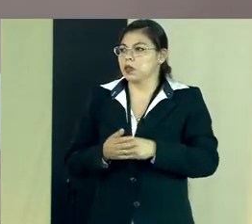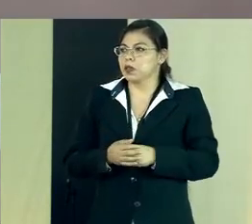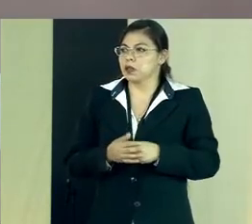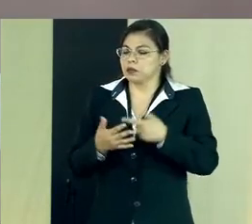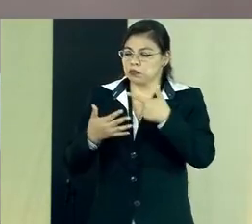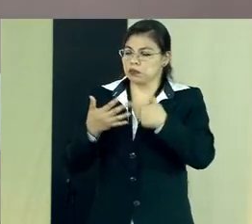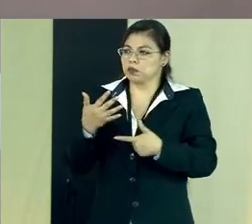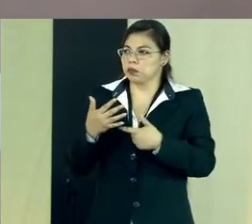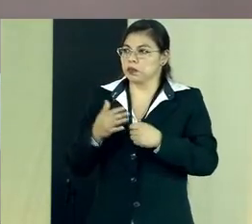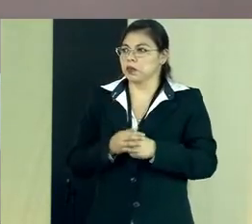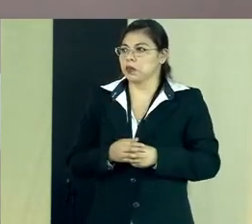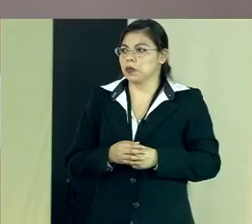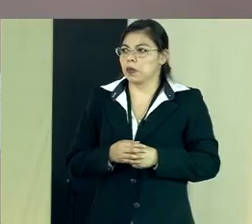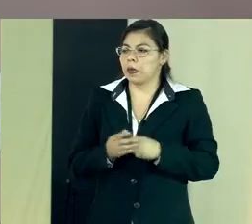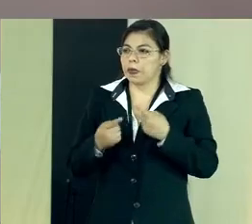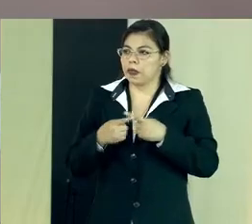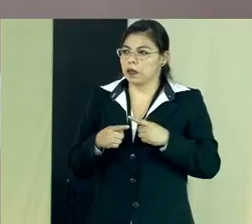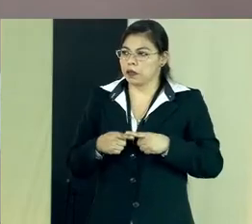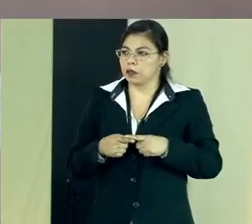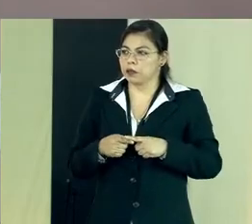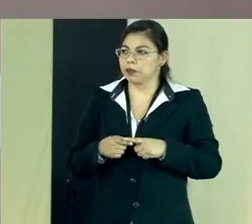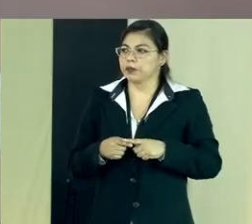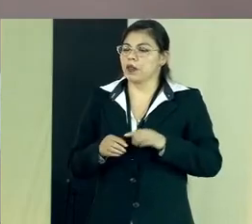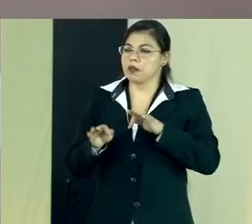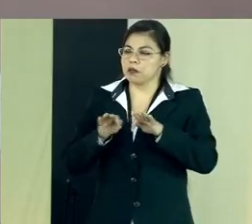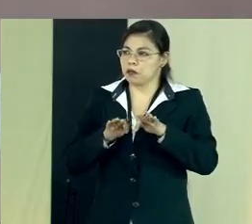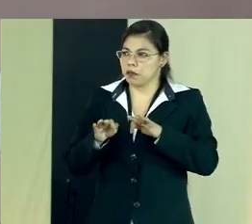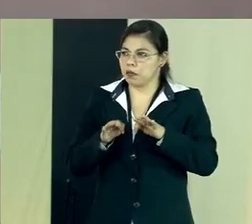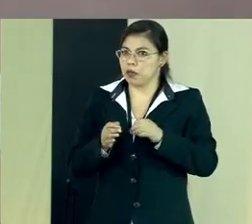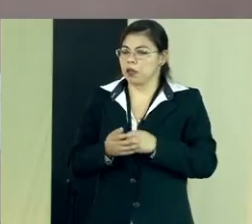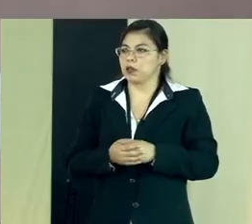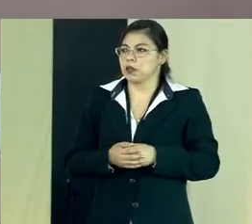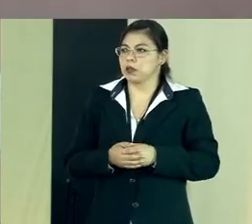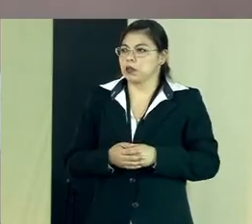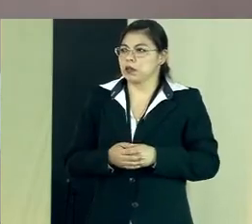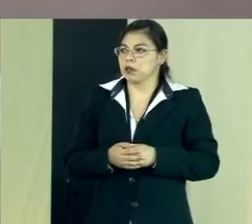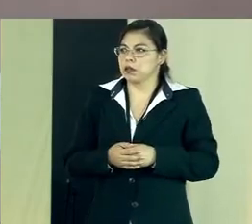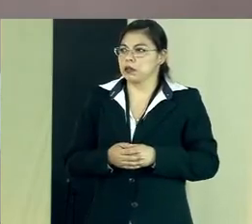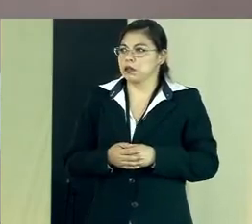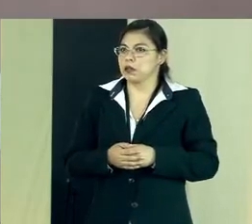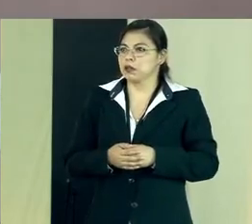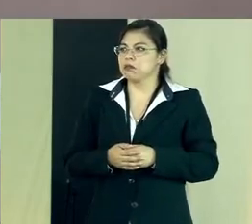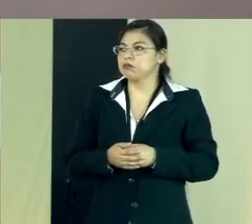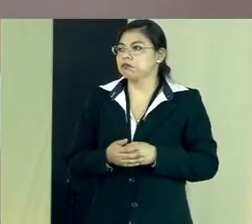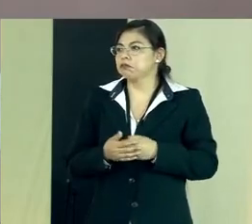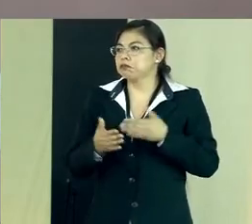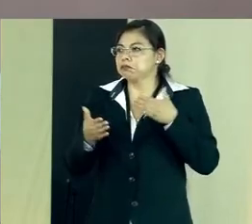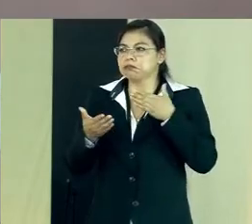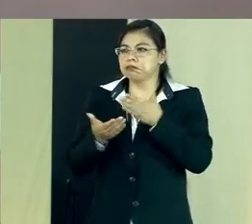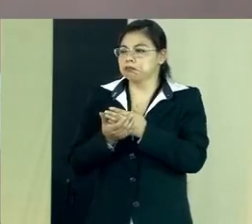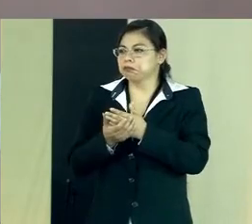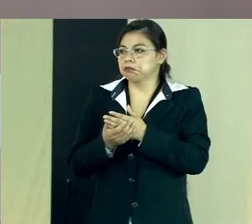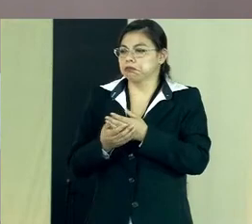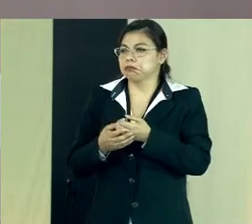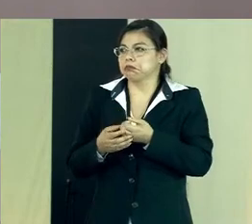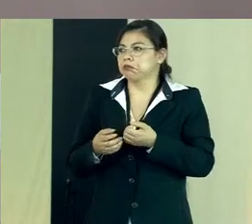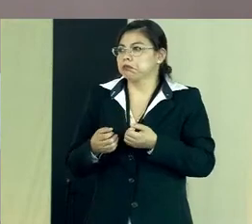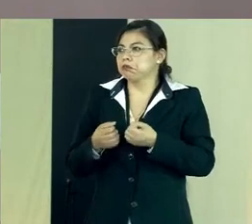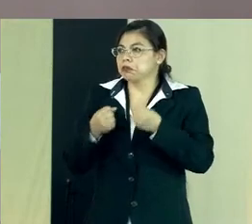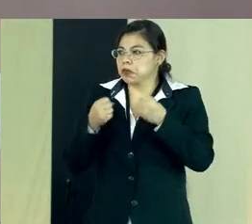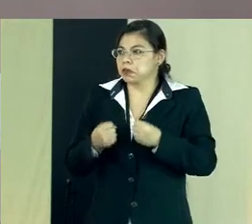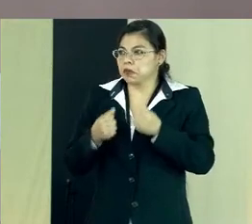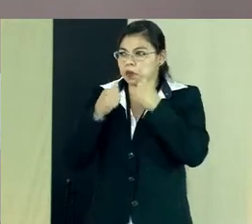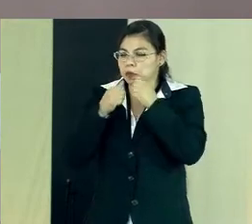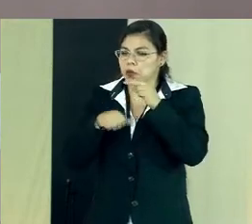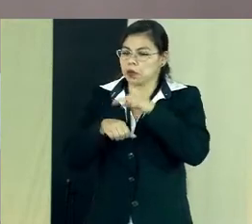barrios nuestros empleos acceso a un seguro médico niveles educativos